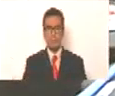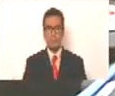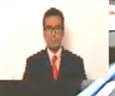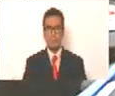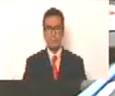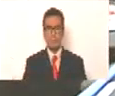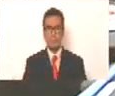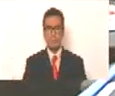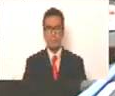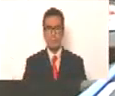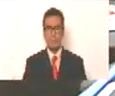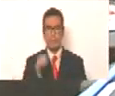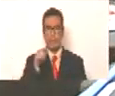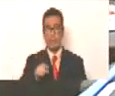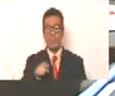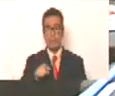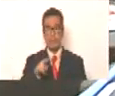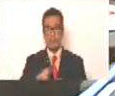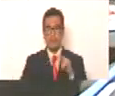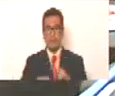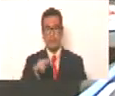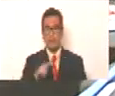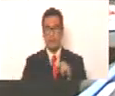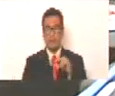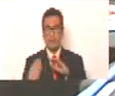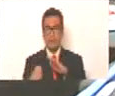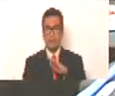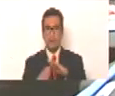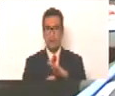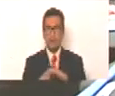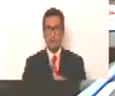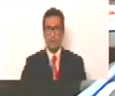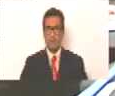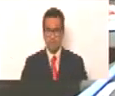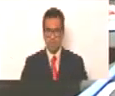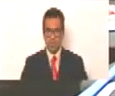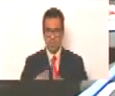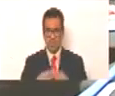Aquí se construyeron las bases de las luchas contra el coloniaje,